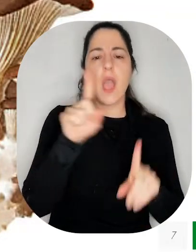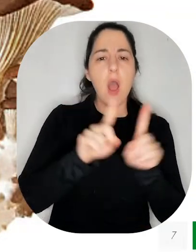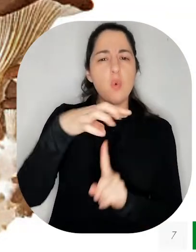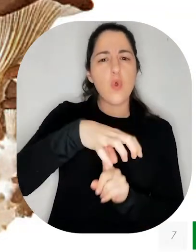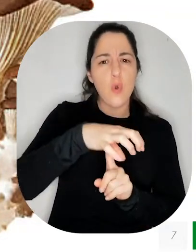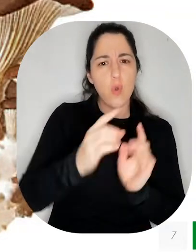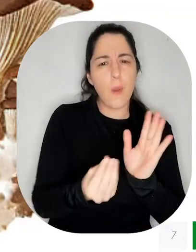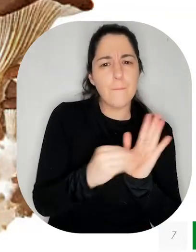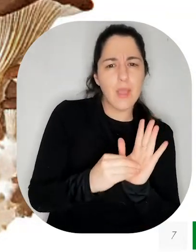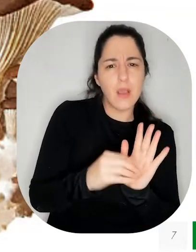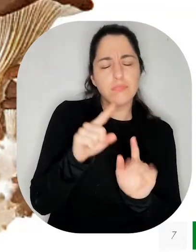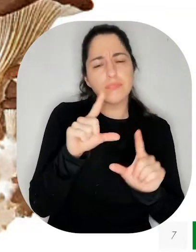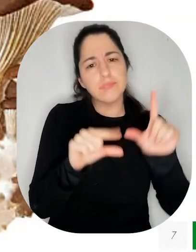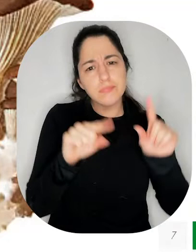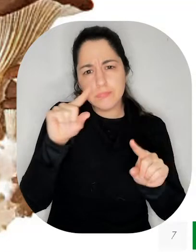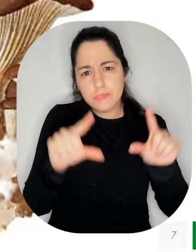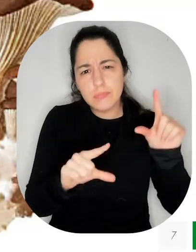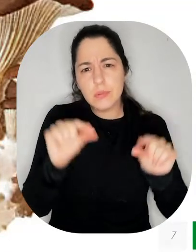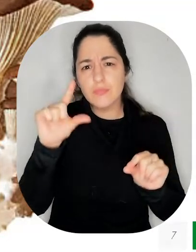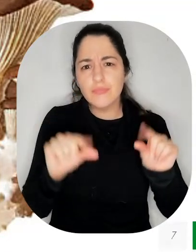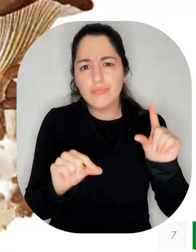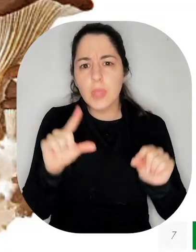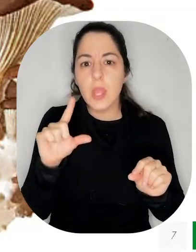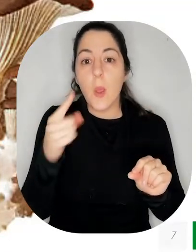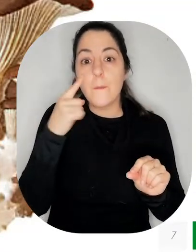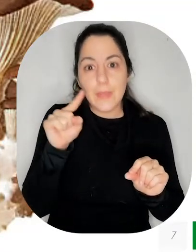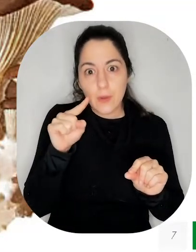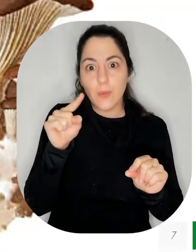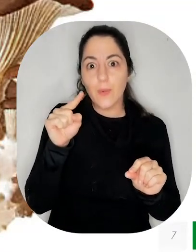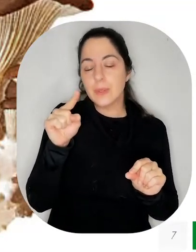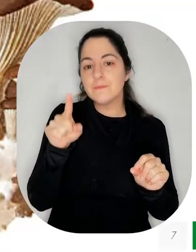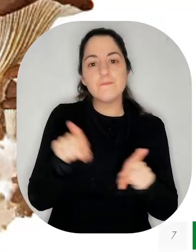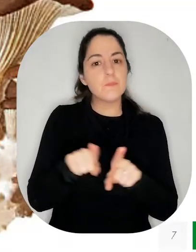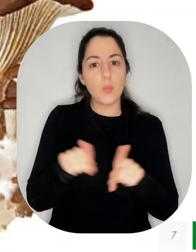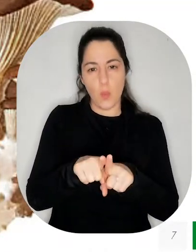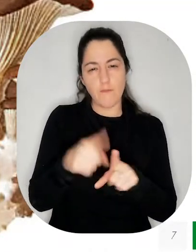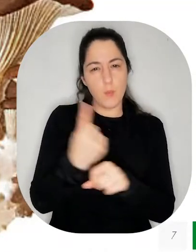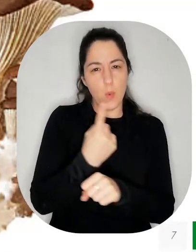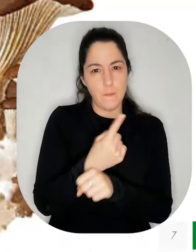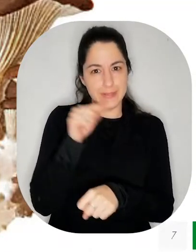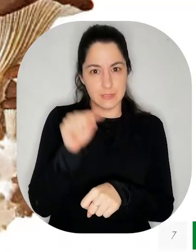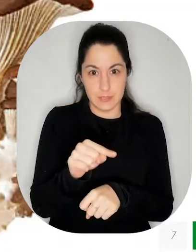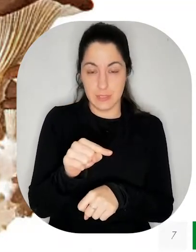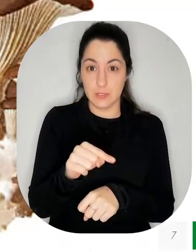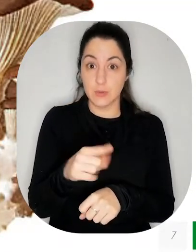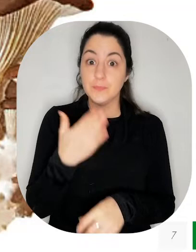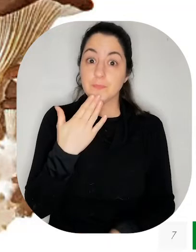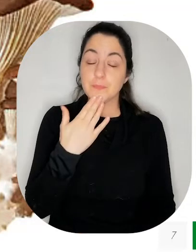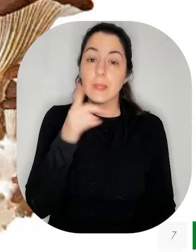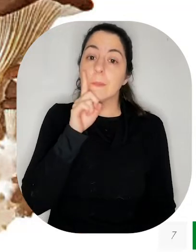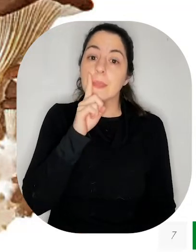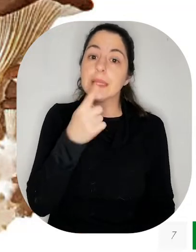esto depende un poco de ciertas condiciones de crecimiento del hongo, cuánto tiene y cuán activas son las vitaminas.